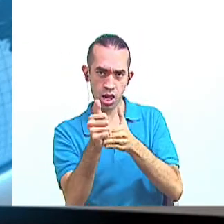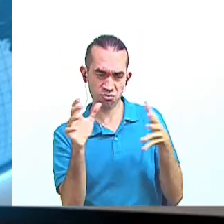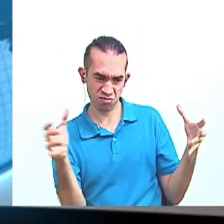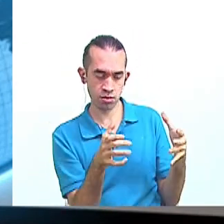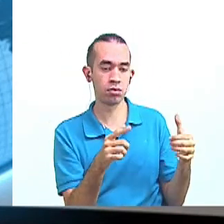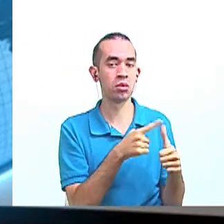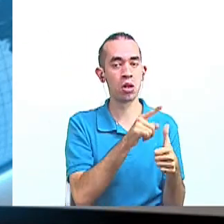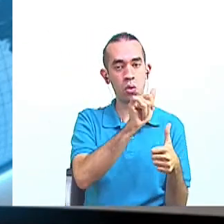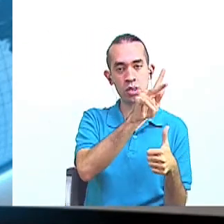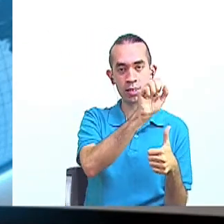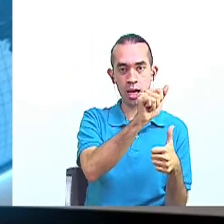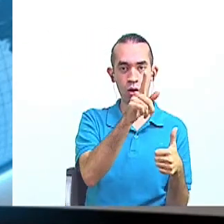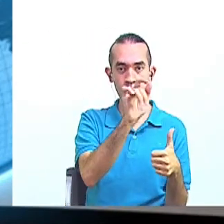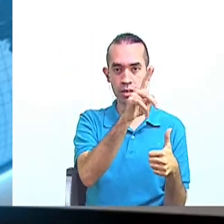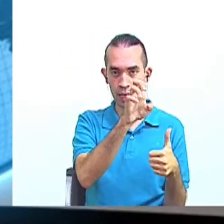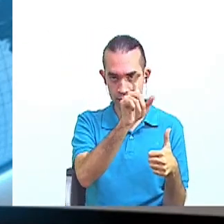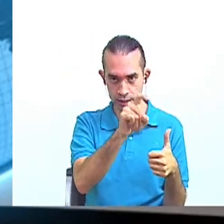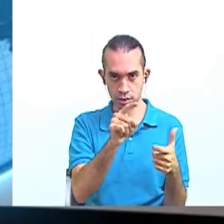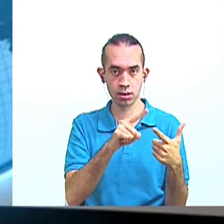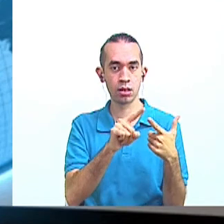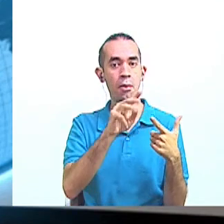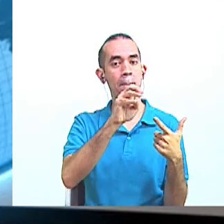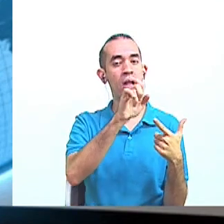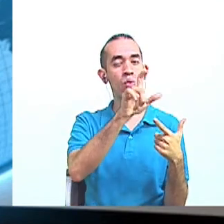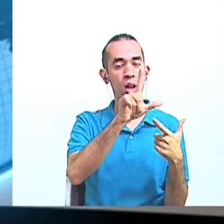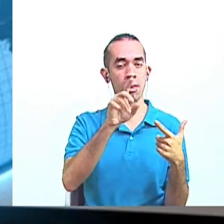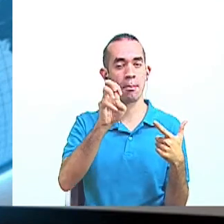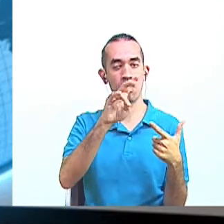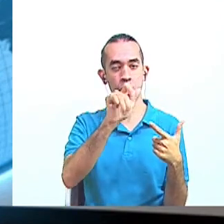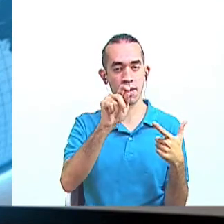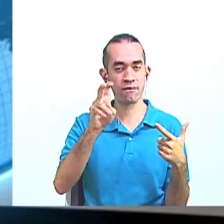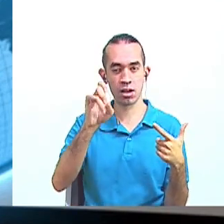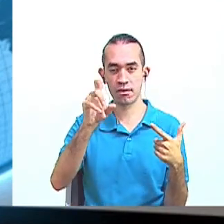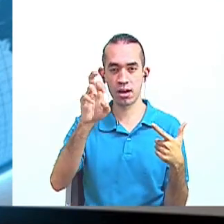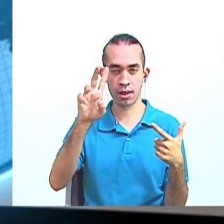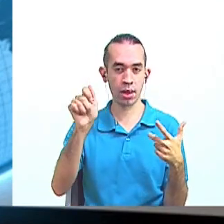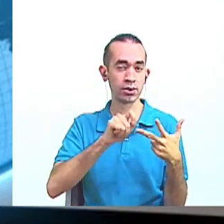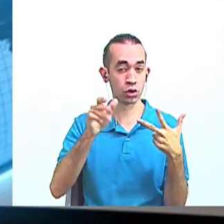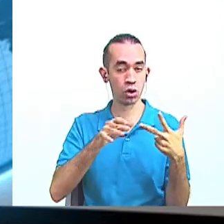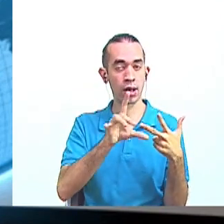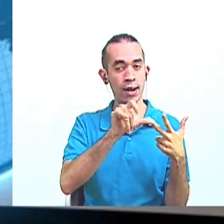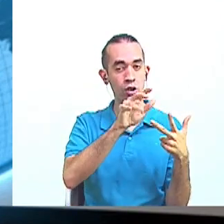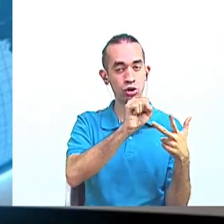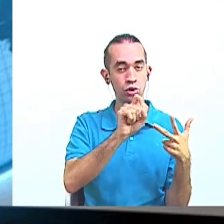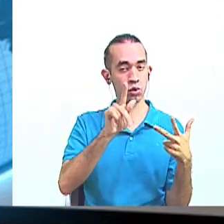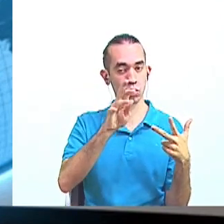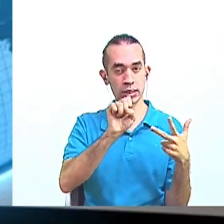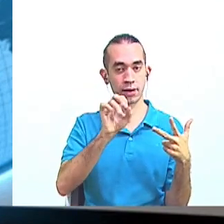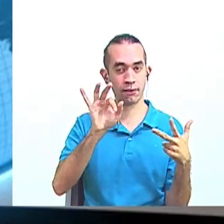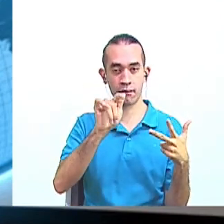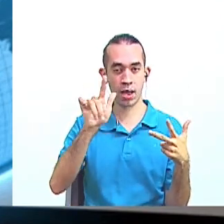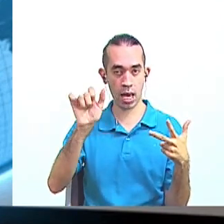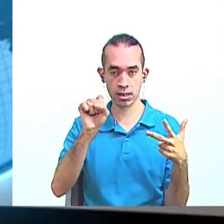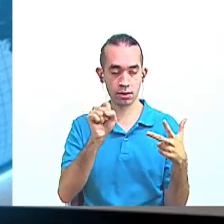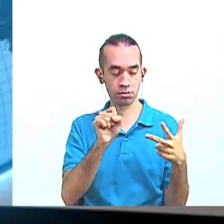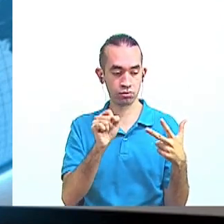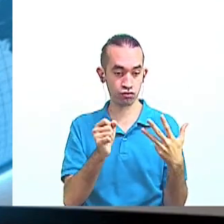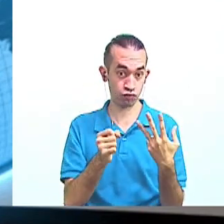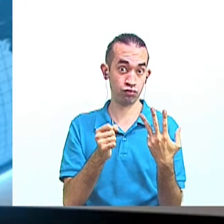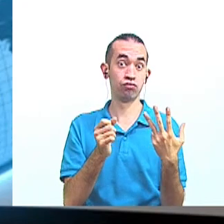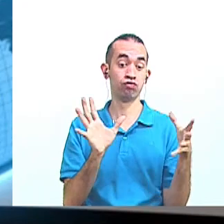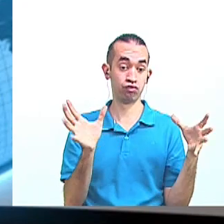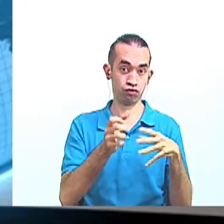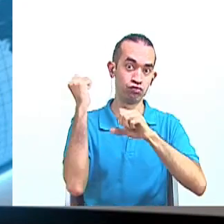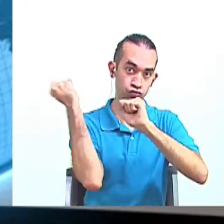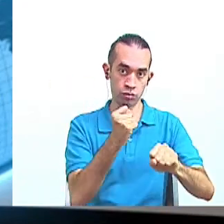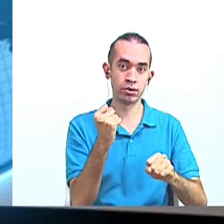Luisa González o líderes como Manuel Mora Valverde y Carlos Luis Fallas deciden fundar el Partido Comunista. Ojo que no se llamó